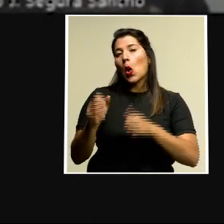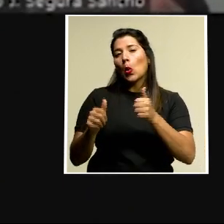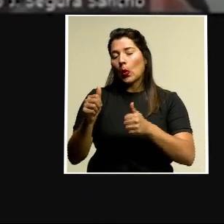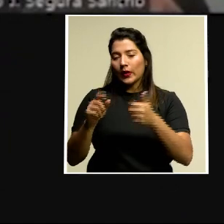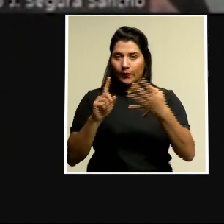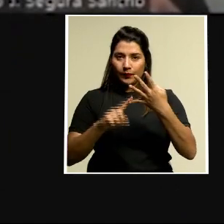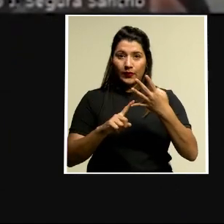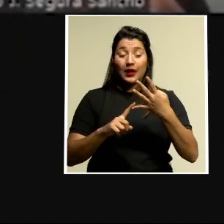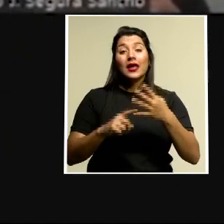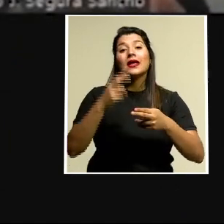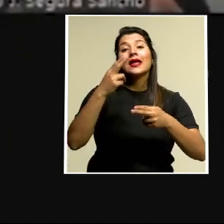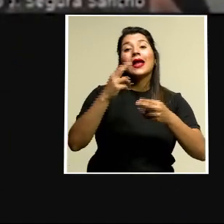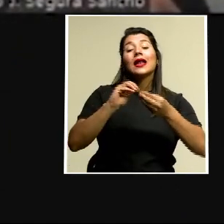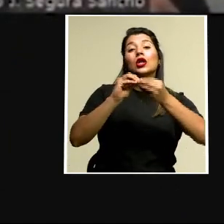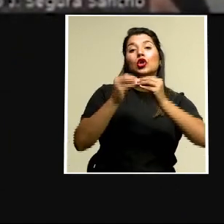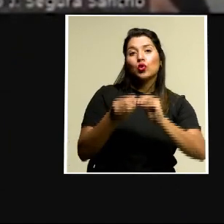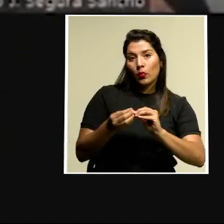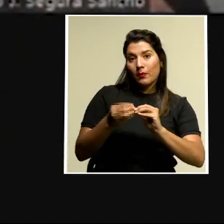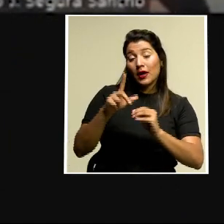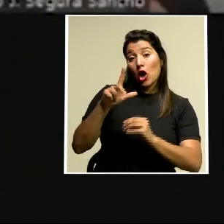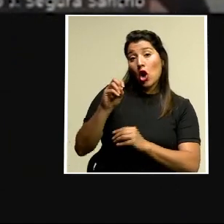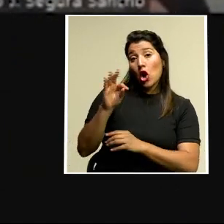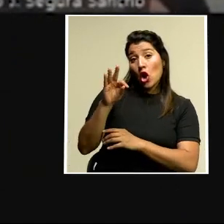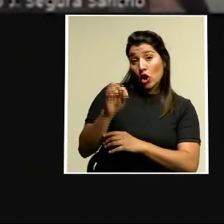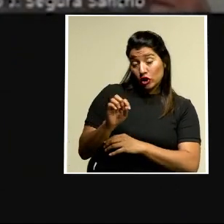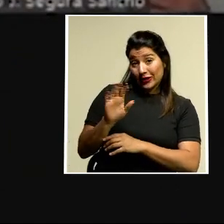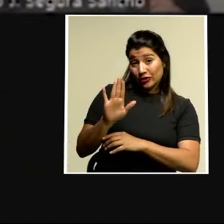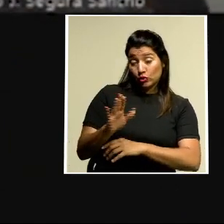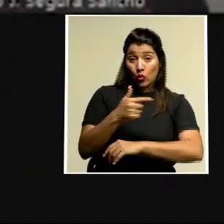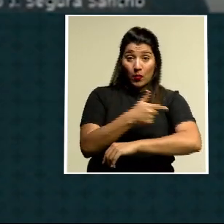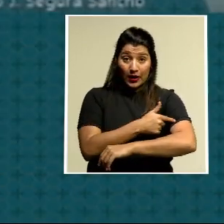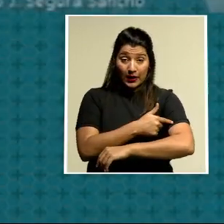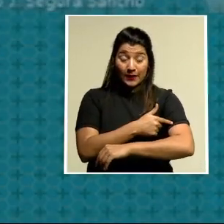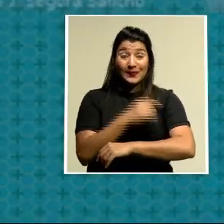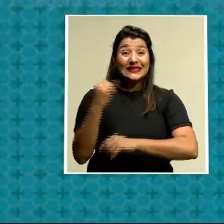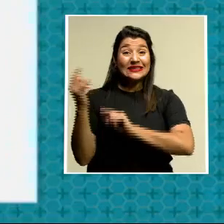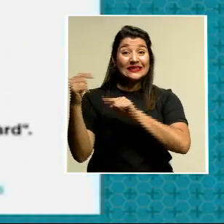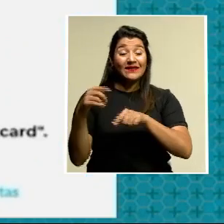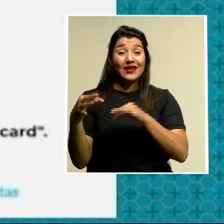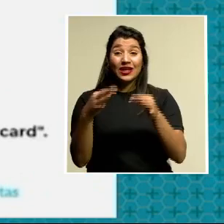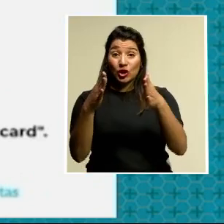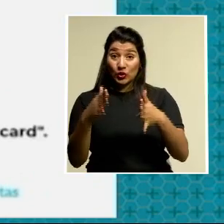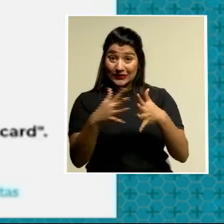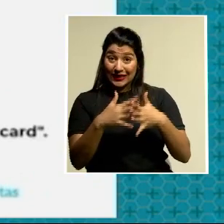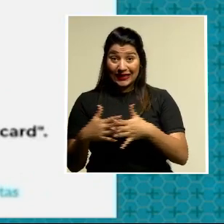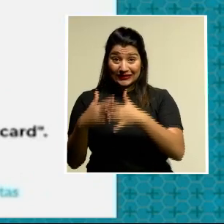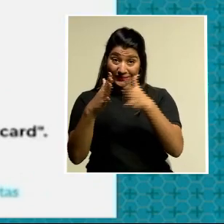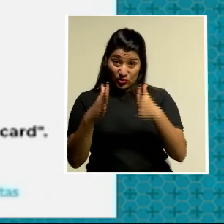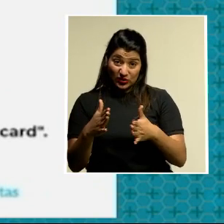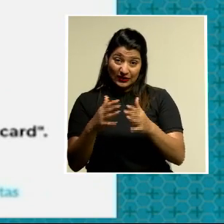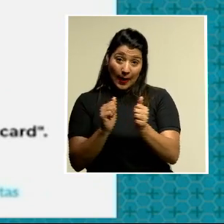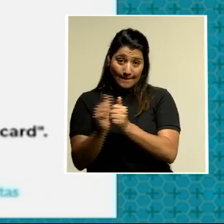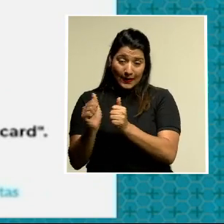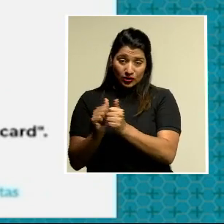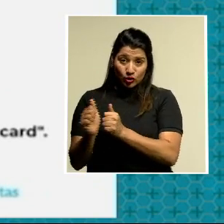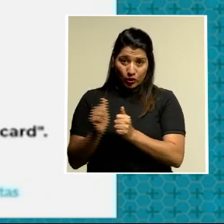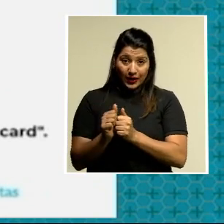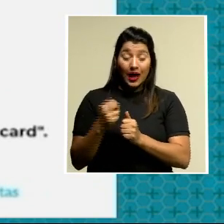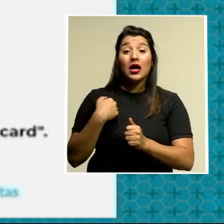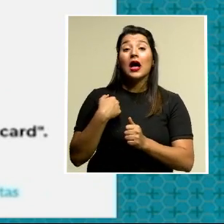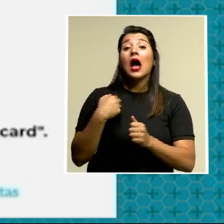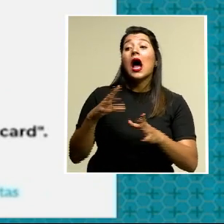Segura. La última dosis de la vacuna debe haber estado aplicada al menos 14 días antes del arribo a